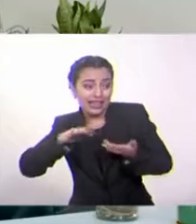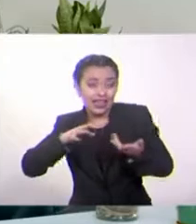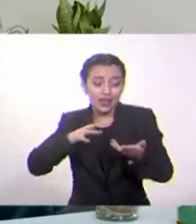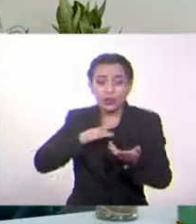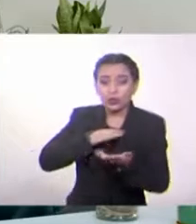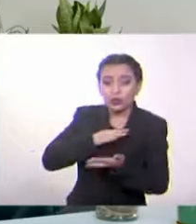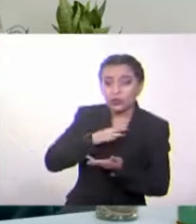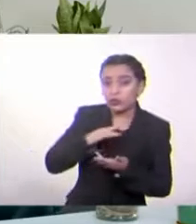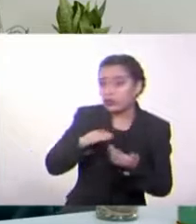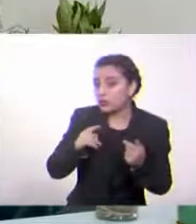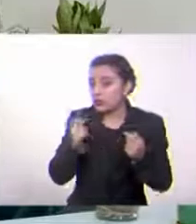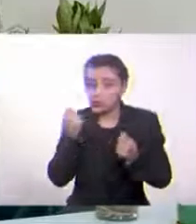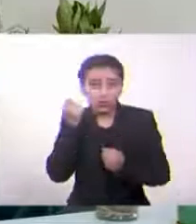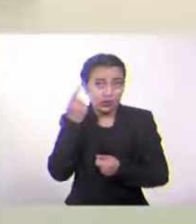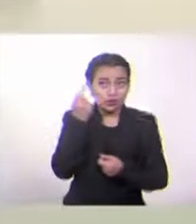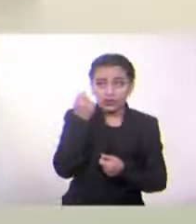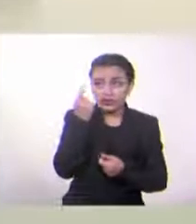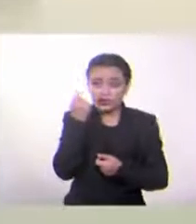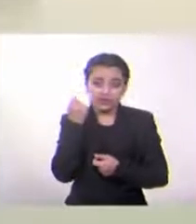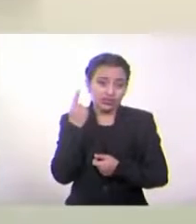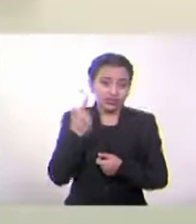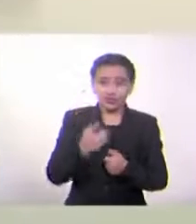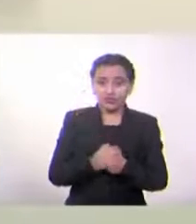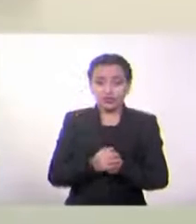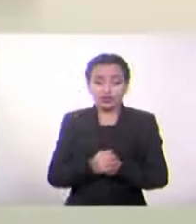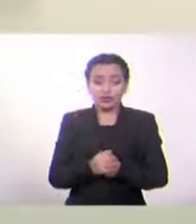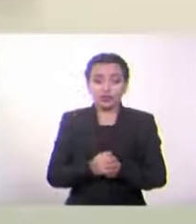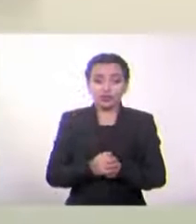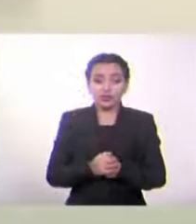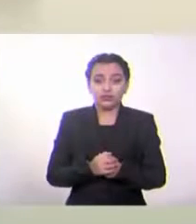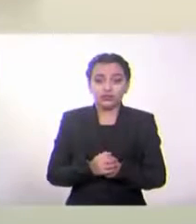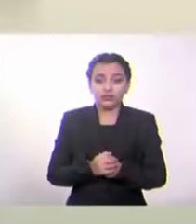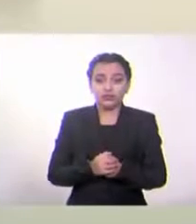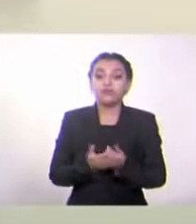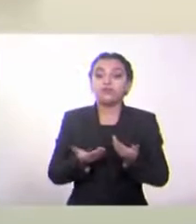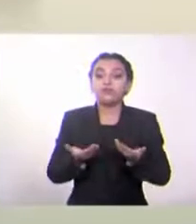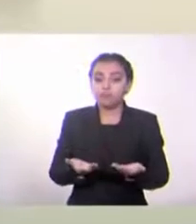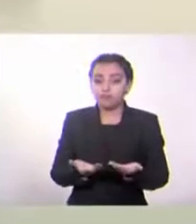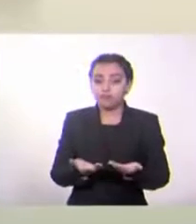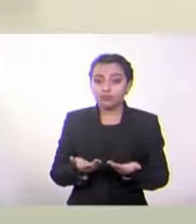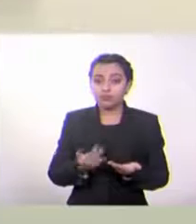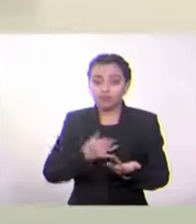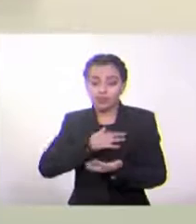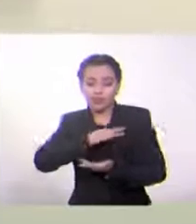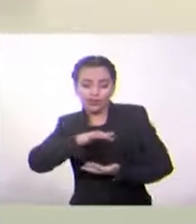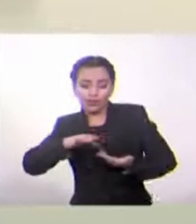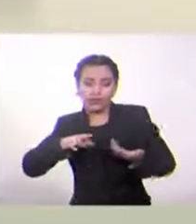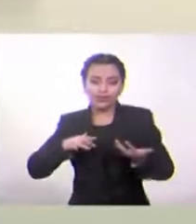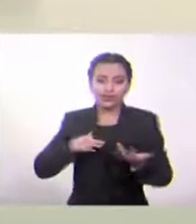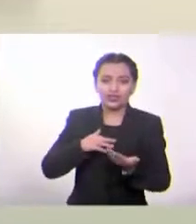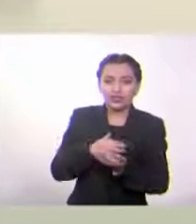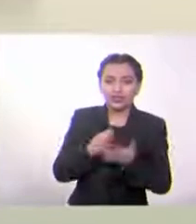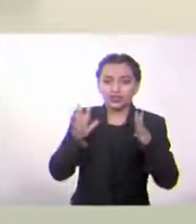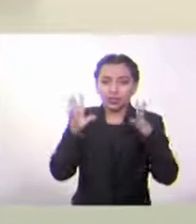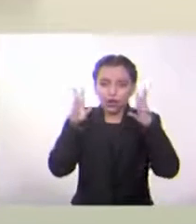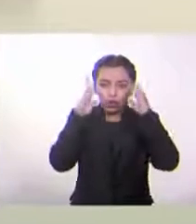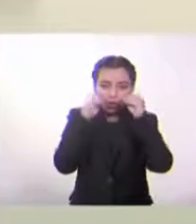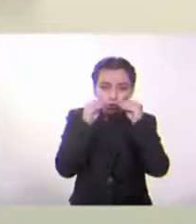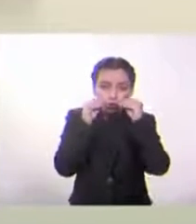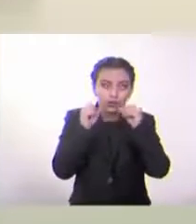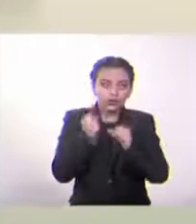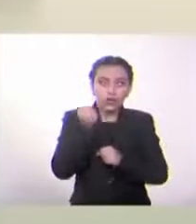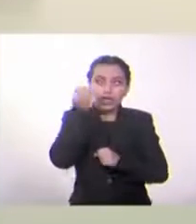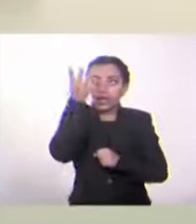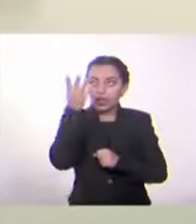sus inicios no tenía una explicación. ¿Qué fenómenos naturales? Por ejemplo, la noche, el día, por